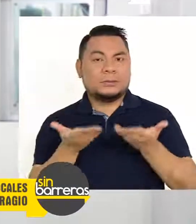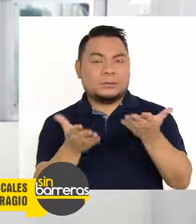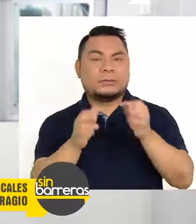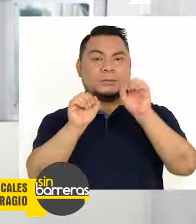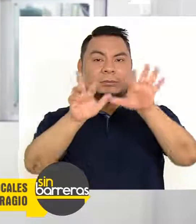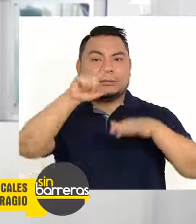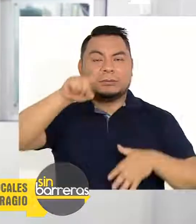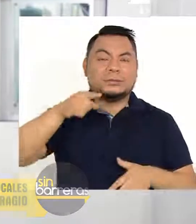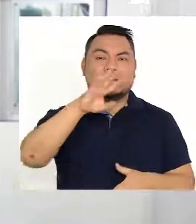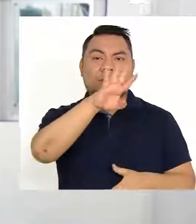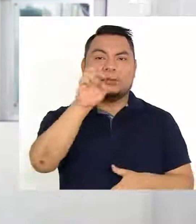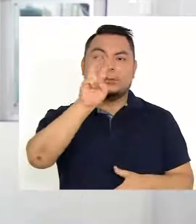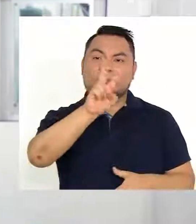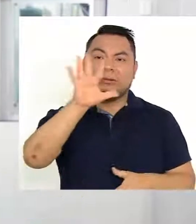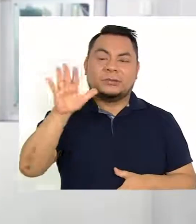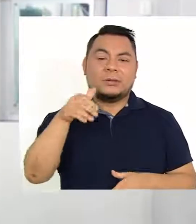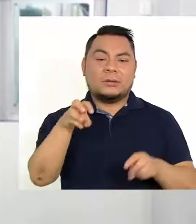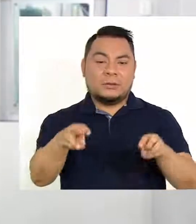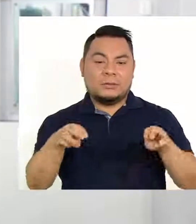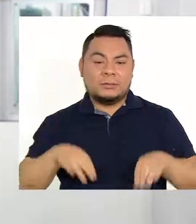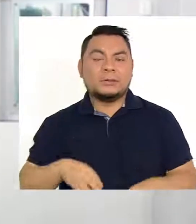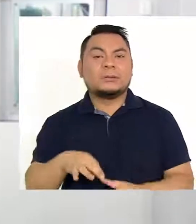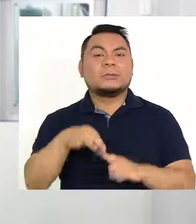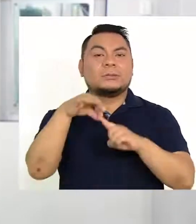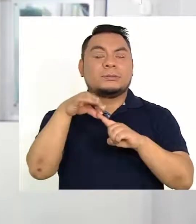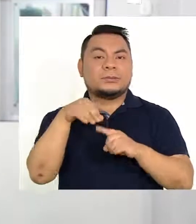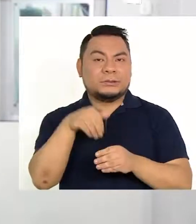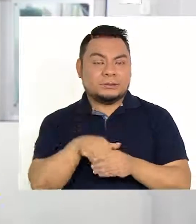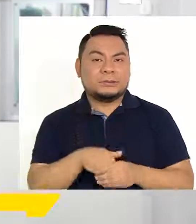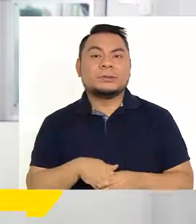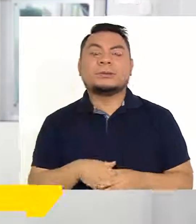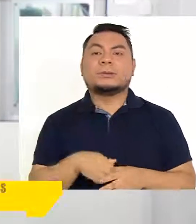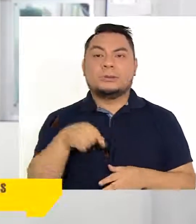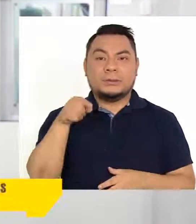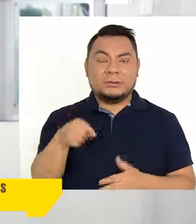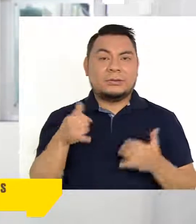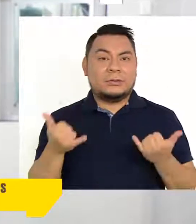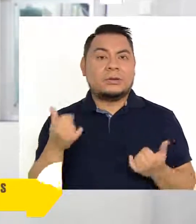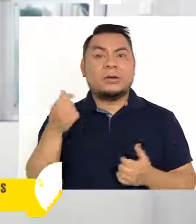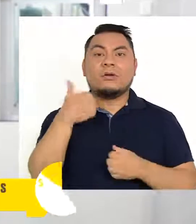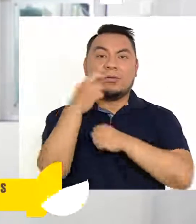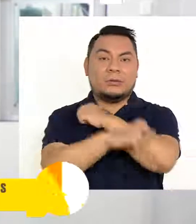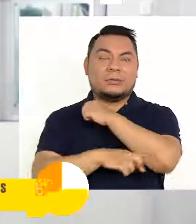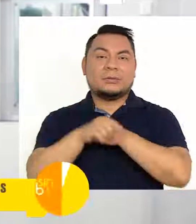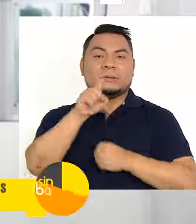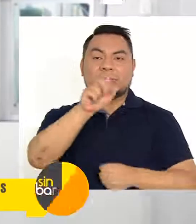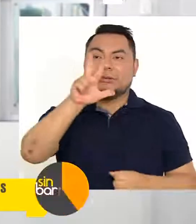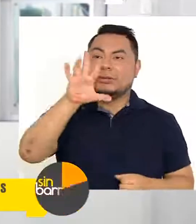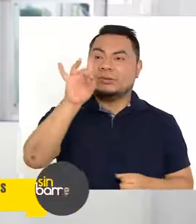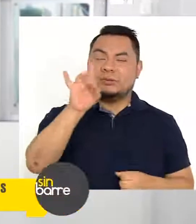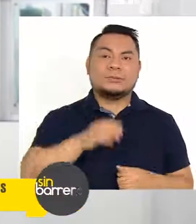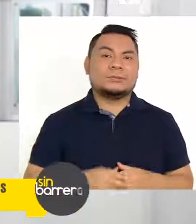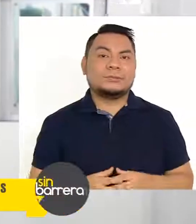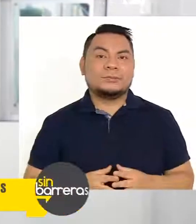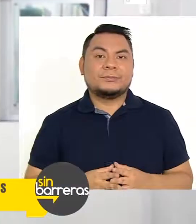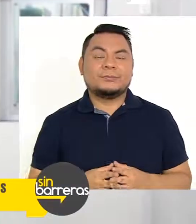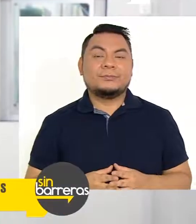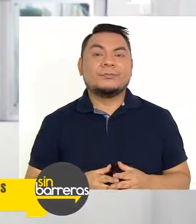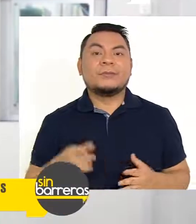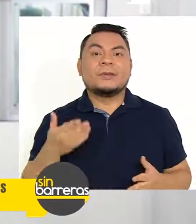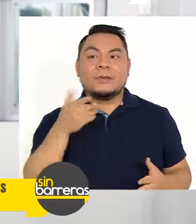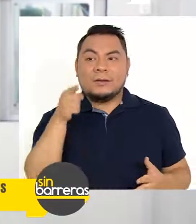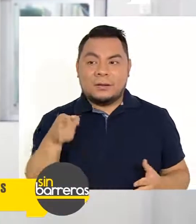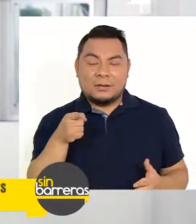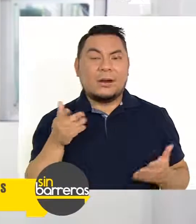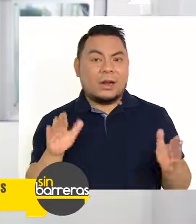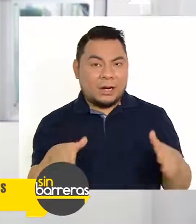dispondrán de 13.425 mesas especiales y en el extranjero de 138.